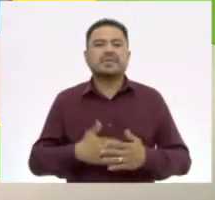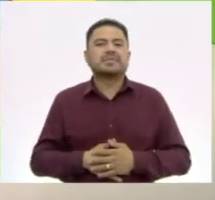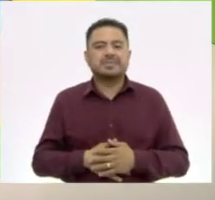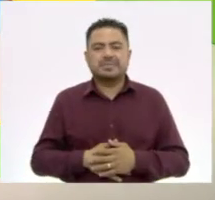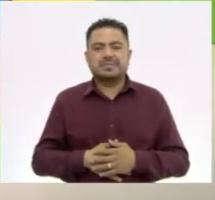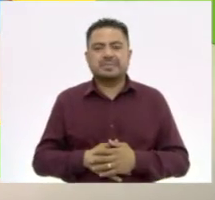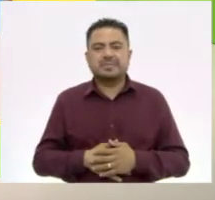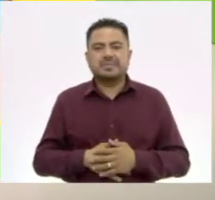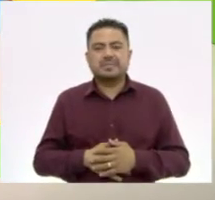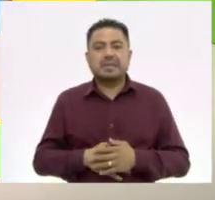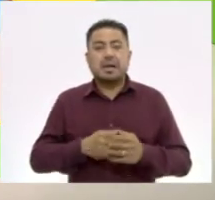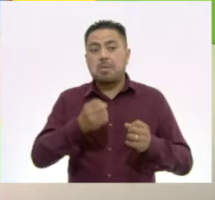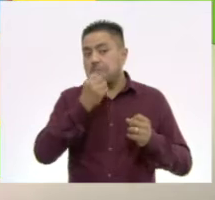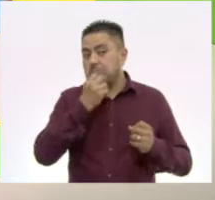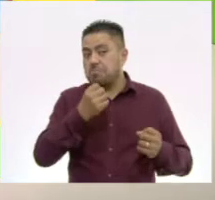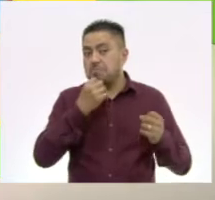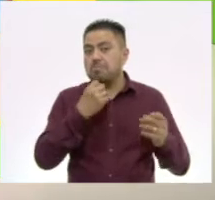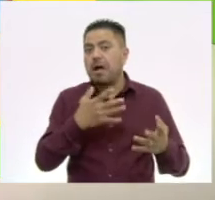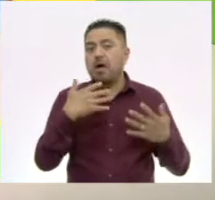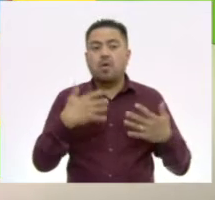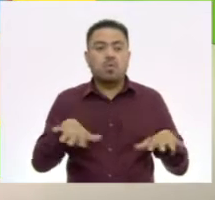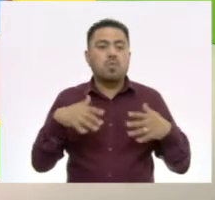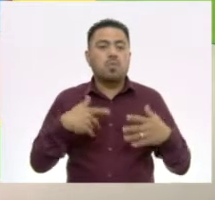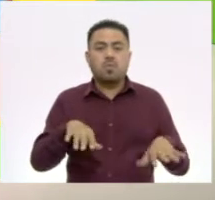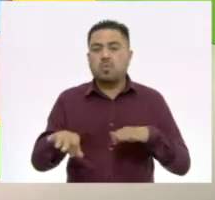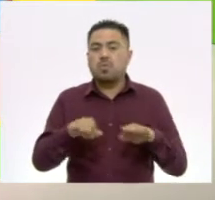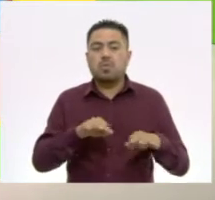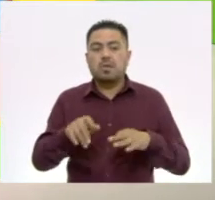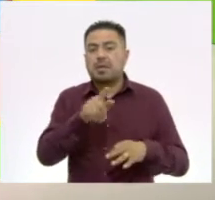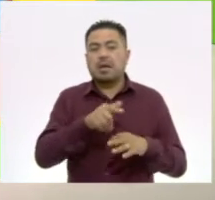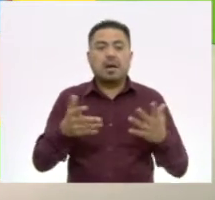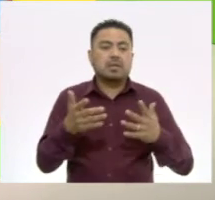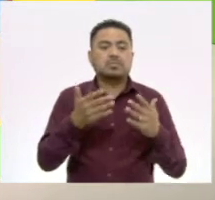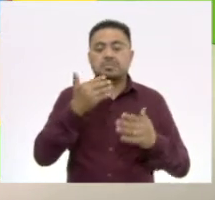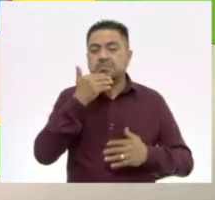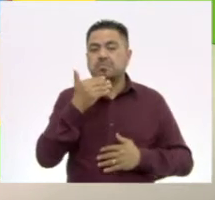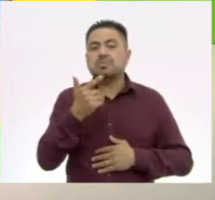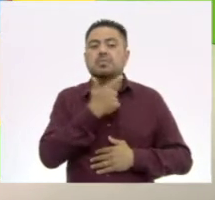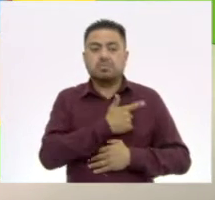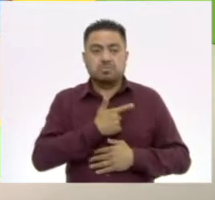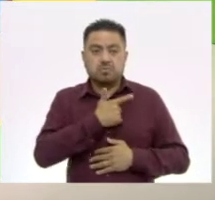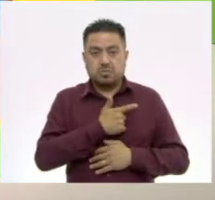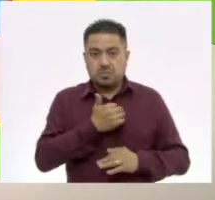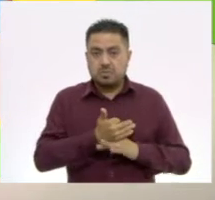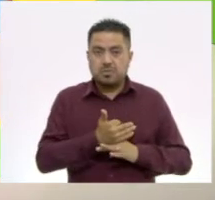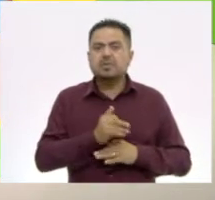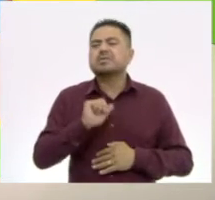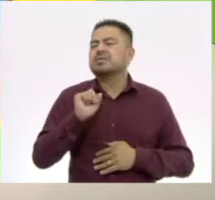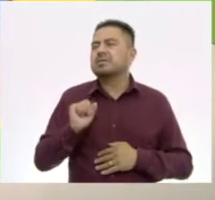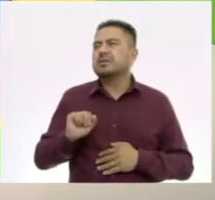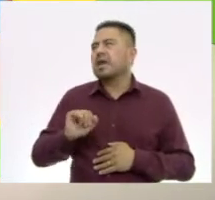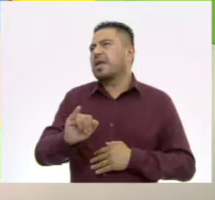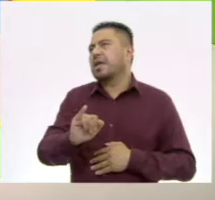que excelente que buen trabajo hicieron les gustó sí